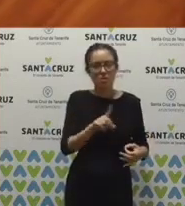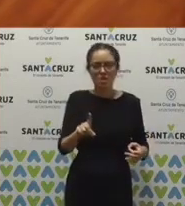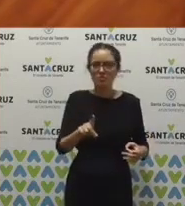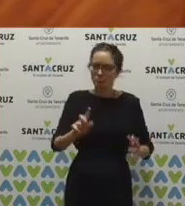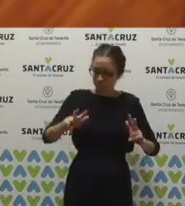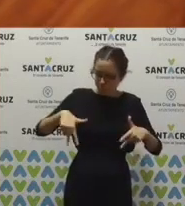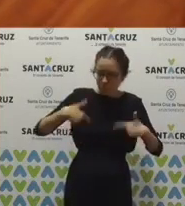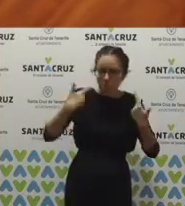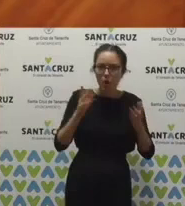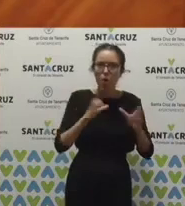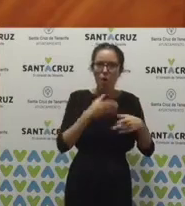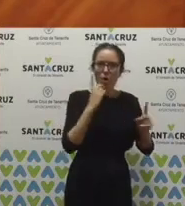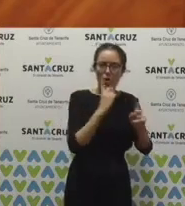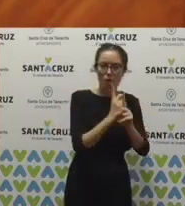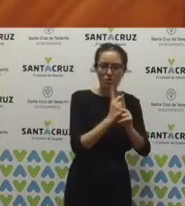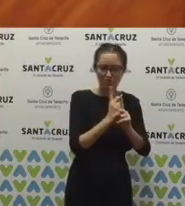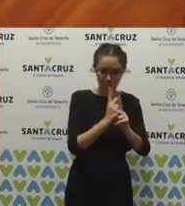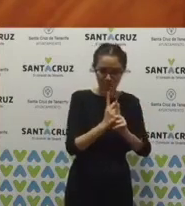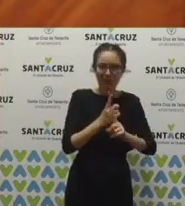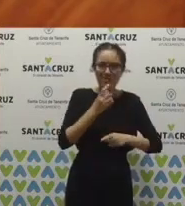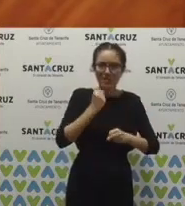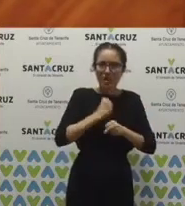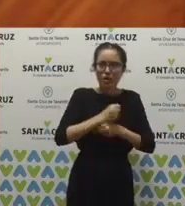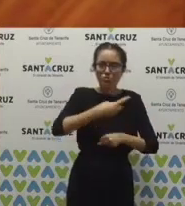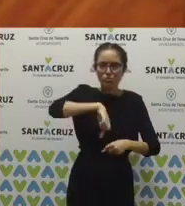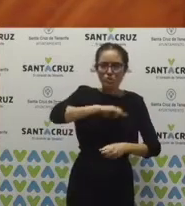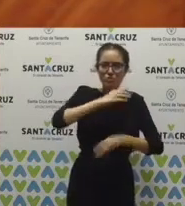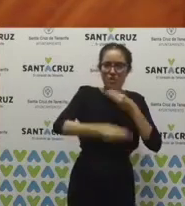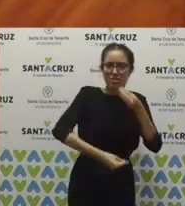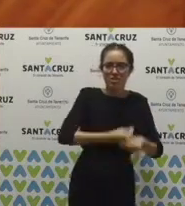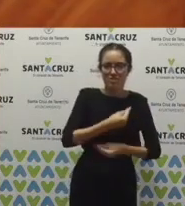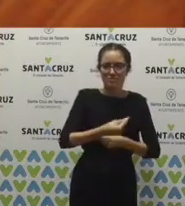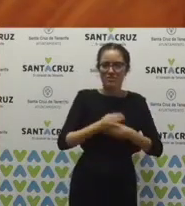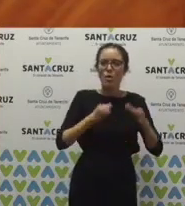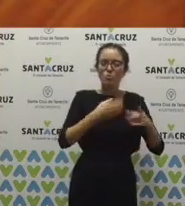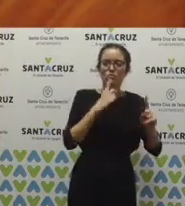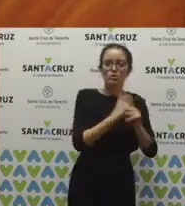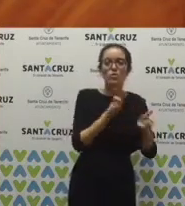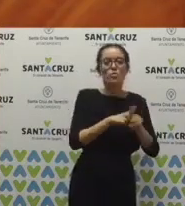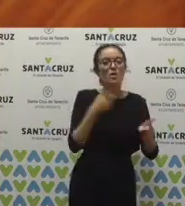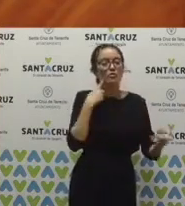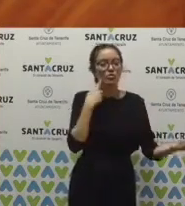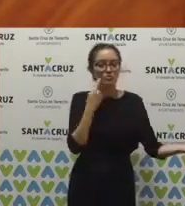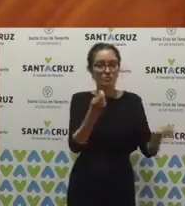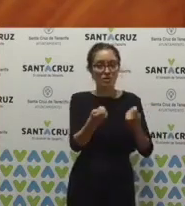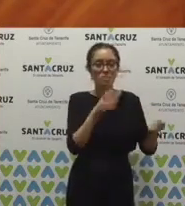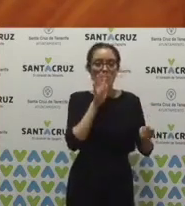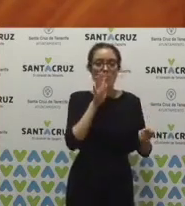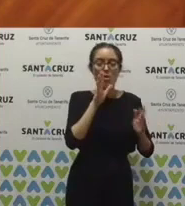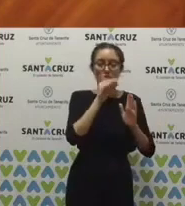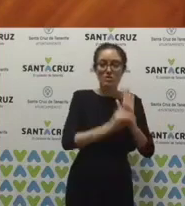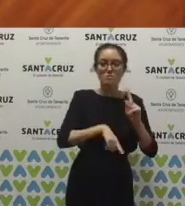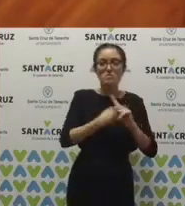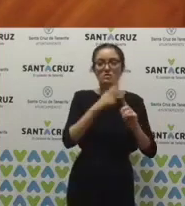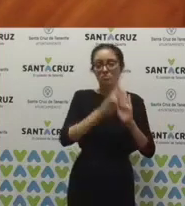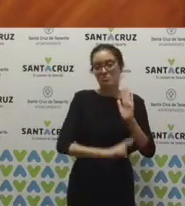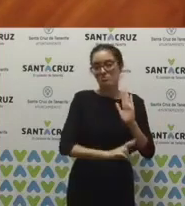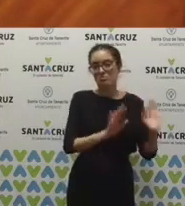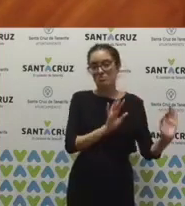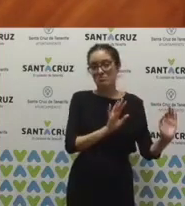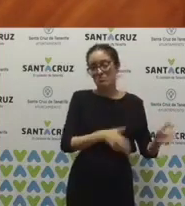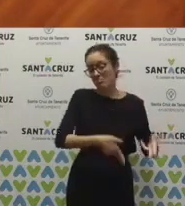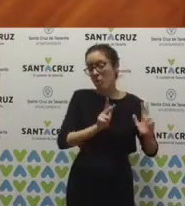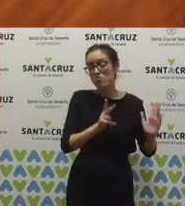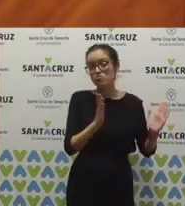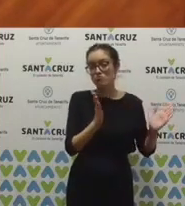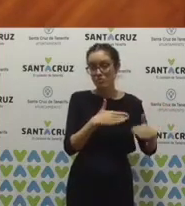hacer oposición oposición como medida de control que hoy no hemos podido hacer porque los decretos y resoluciones no estarán dispuestos disponibles